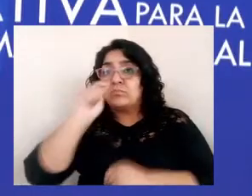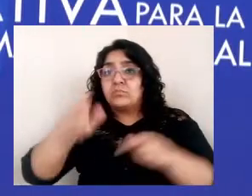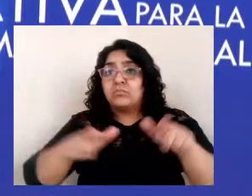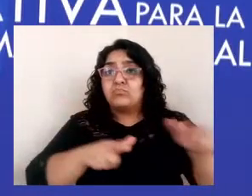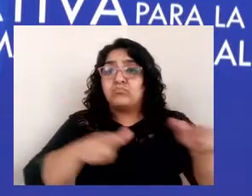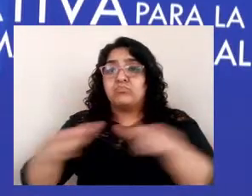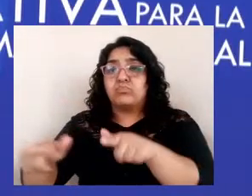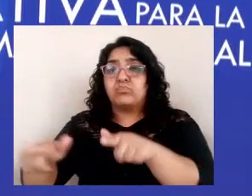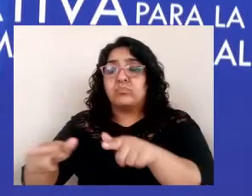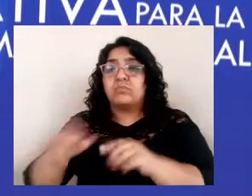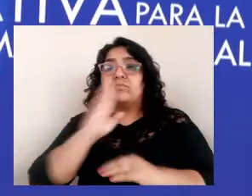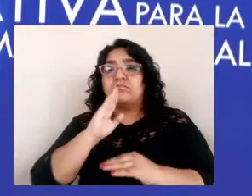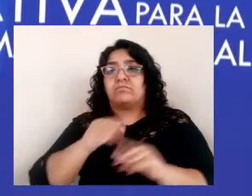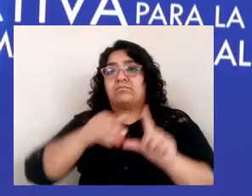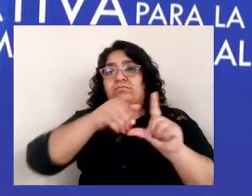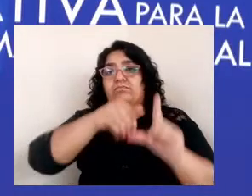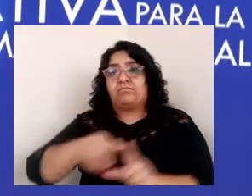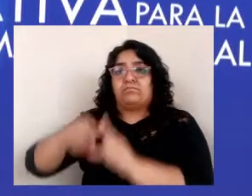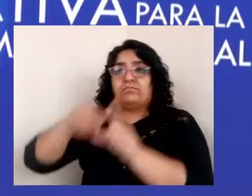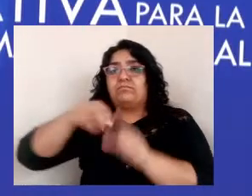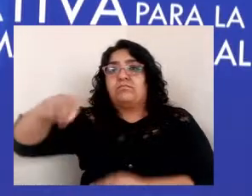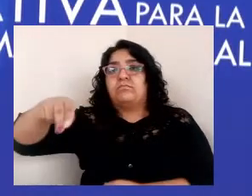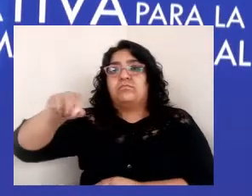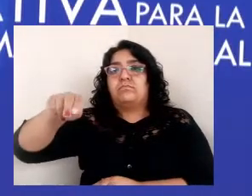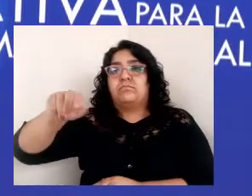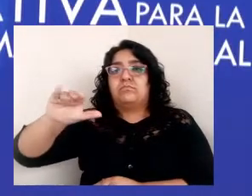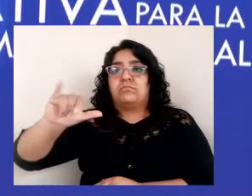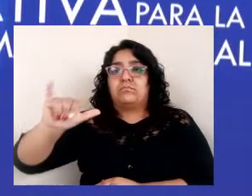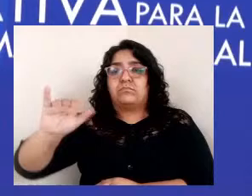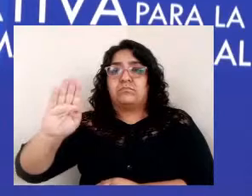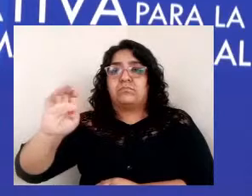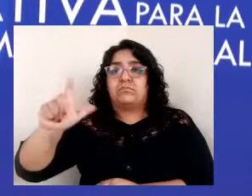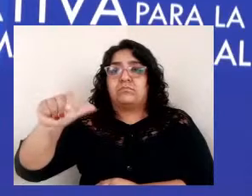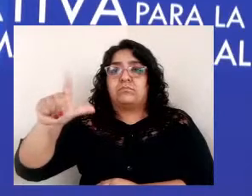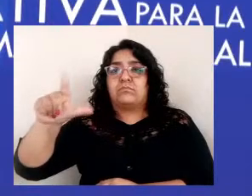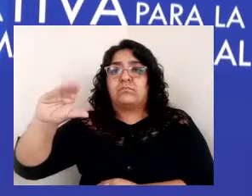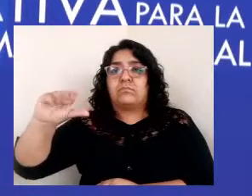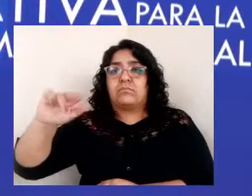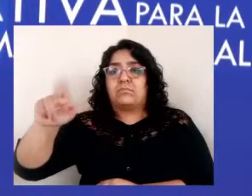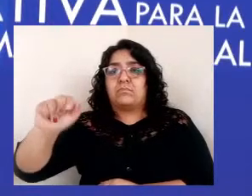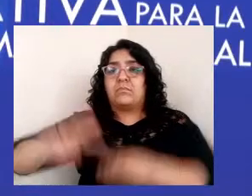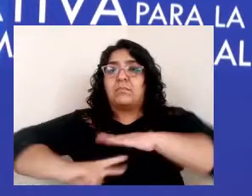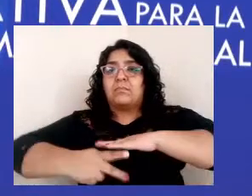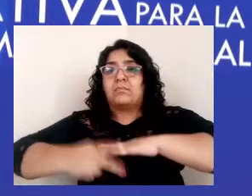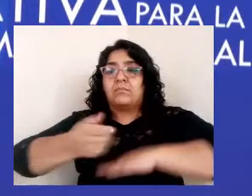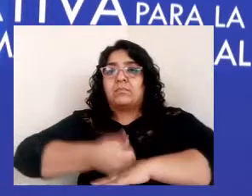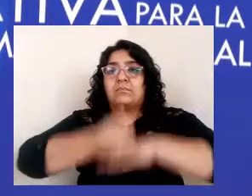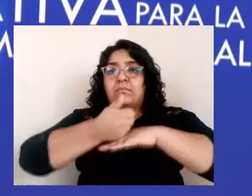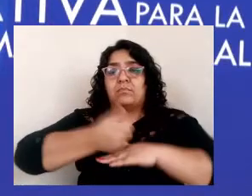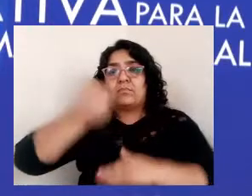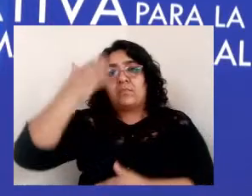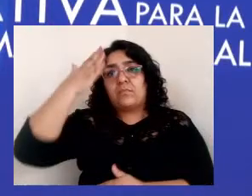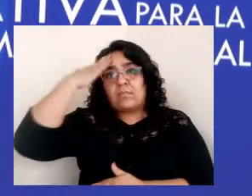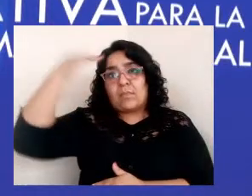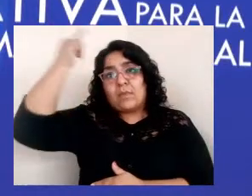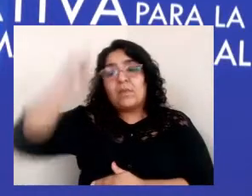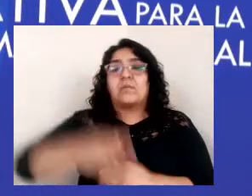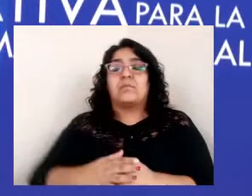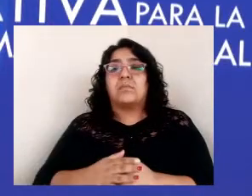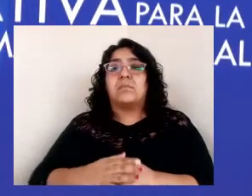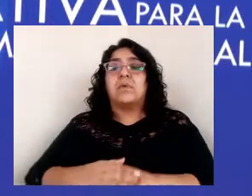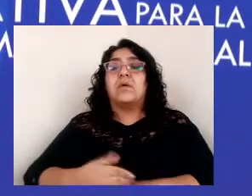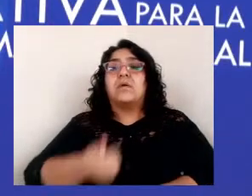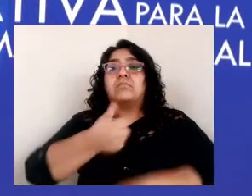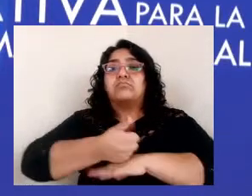Nancy Andrea Belalcázar Benavides, vicerrectora académica, rectora encargada de la Universidad